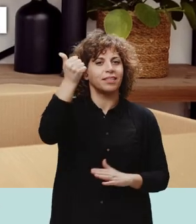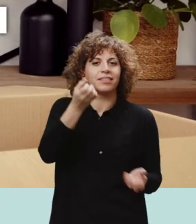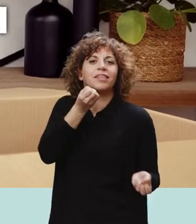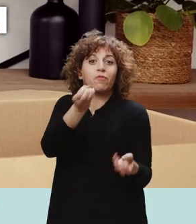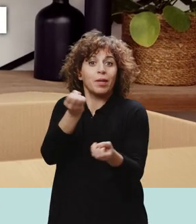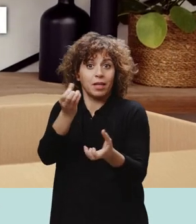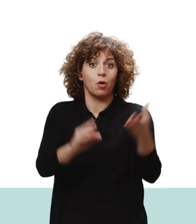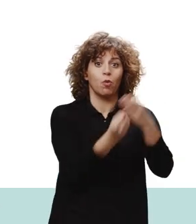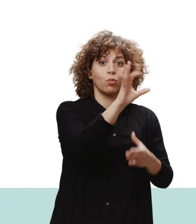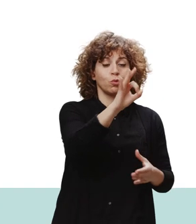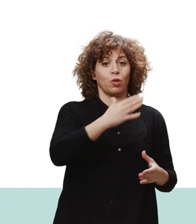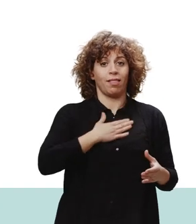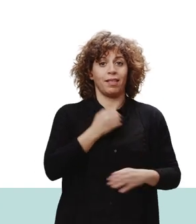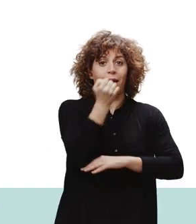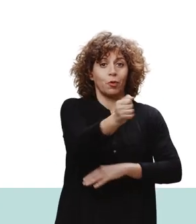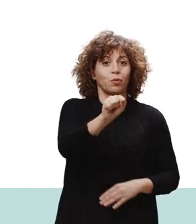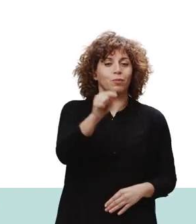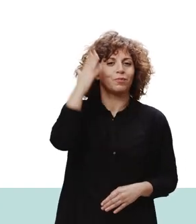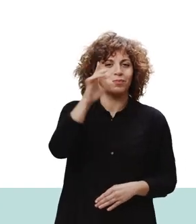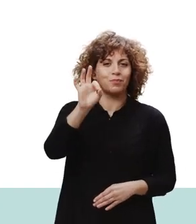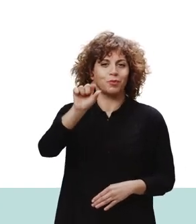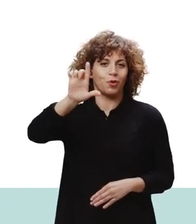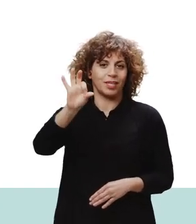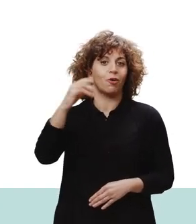helburu. Informa zaitez